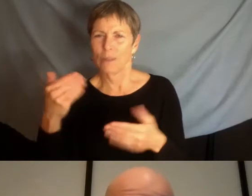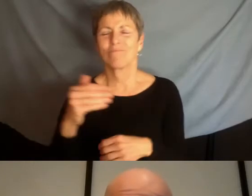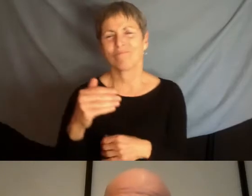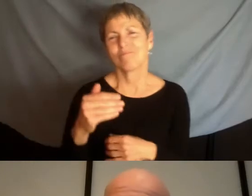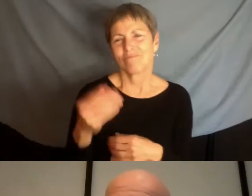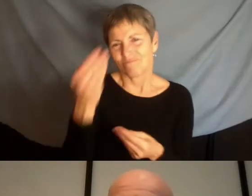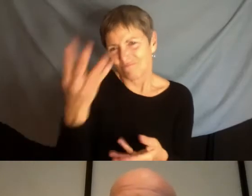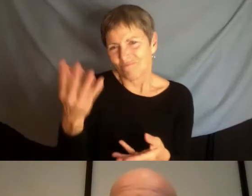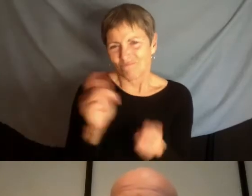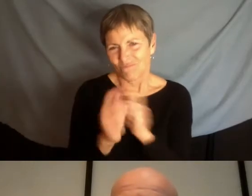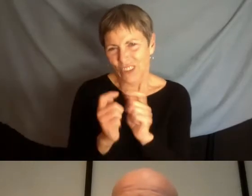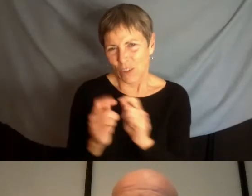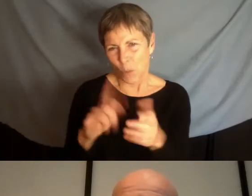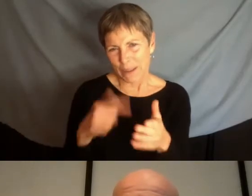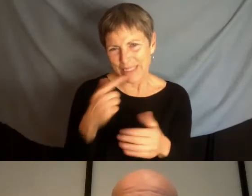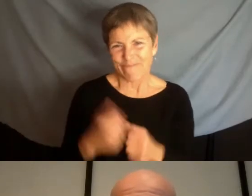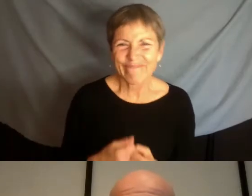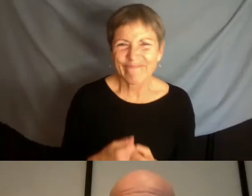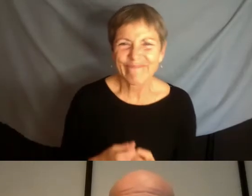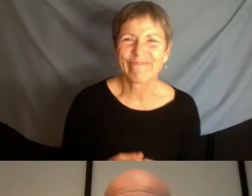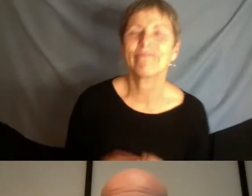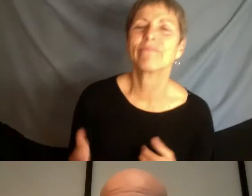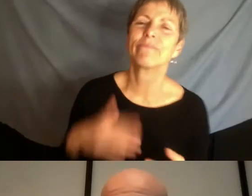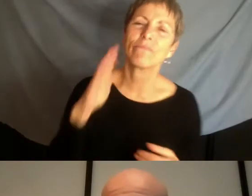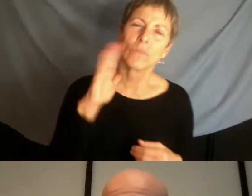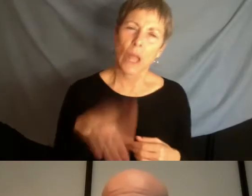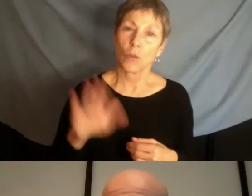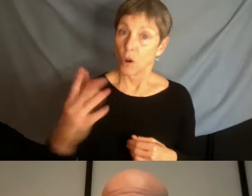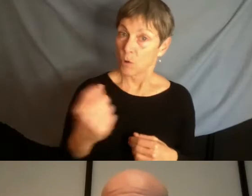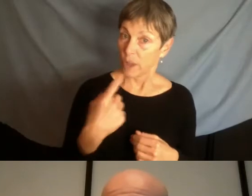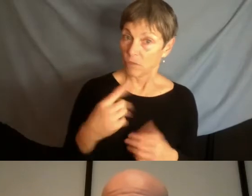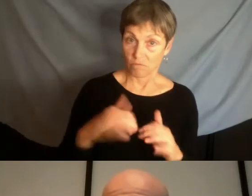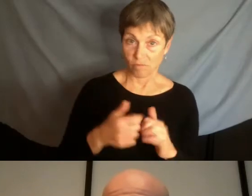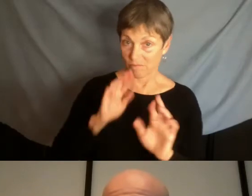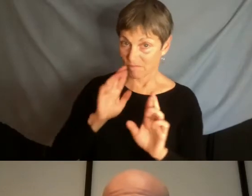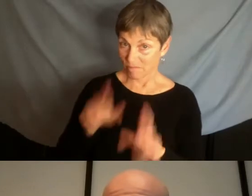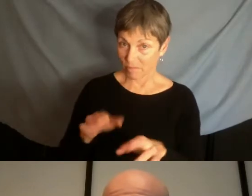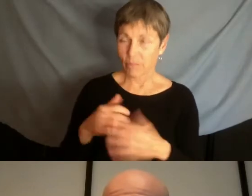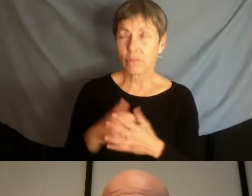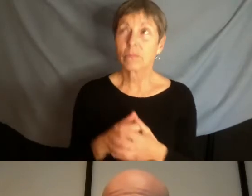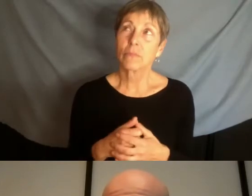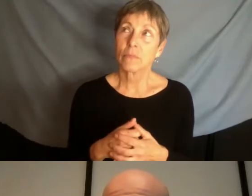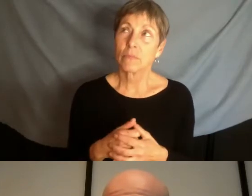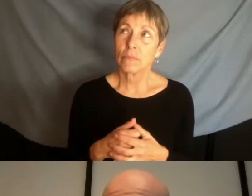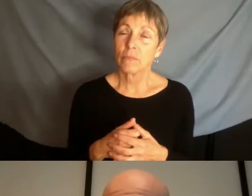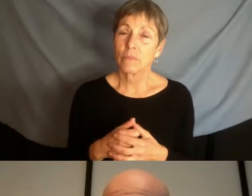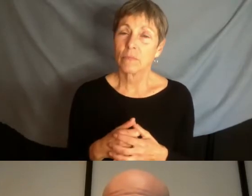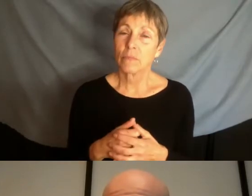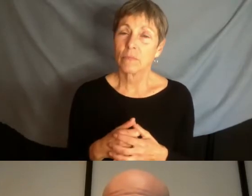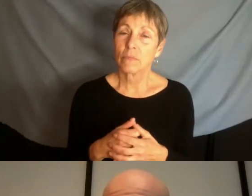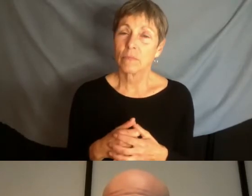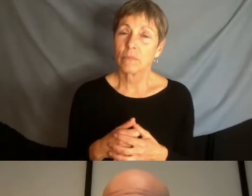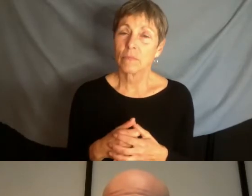anteriormente. Entonces, una pequeña corrección de eso. Entonces, en respuesta a tu pregunta, creo que hay un par de